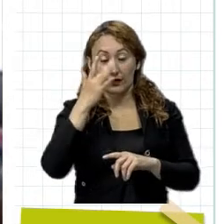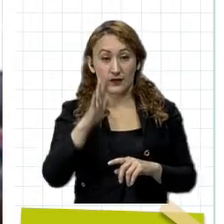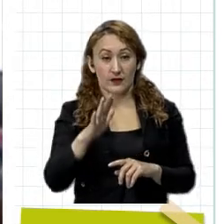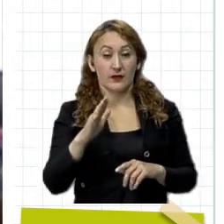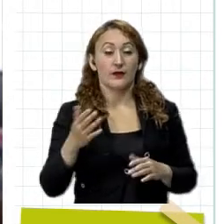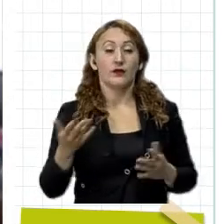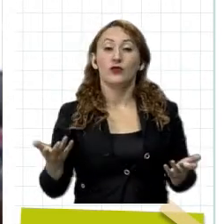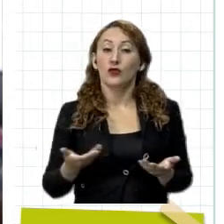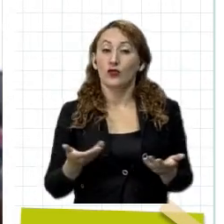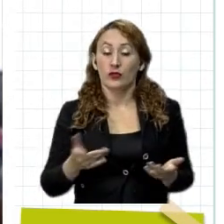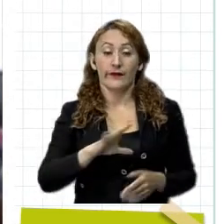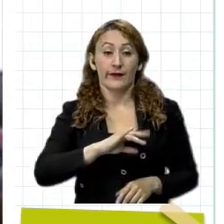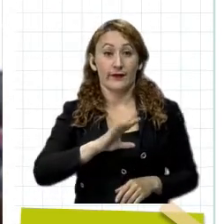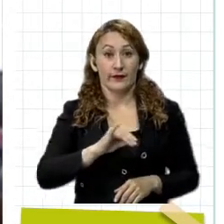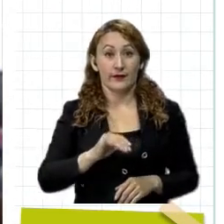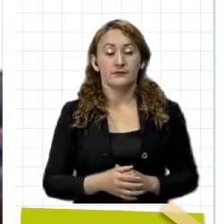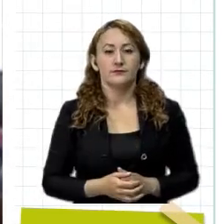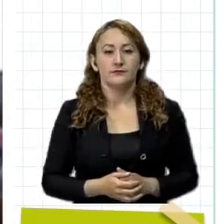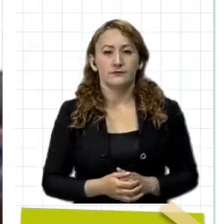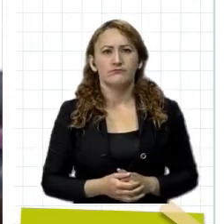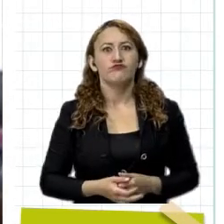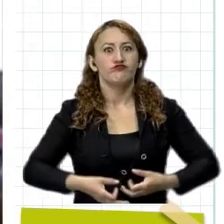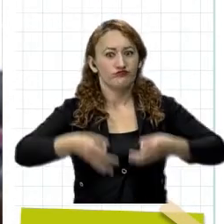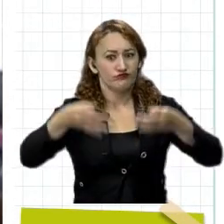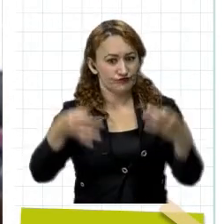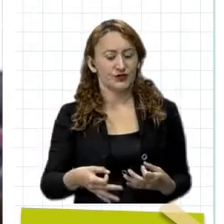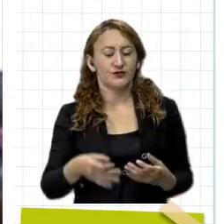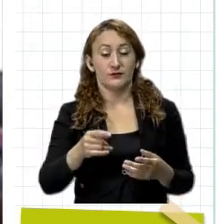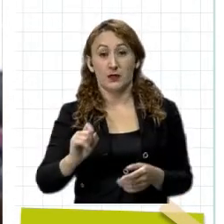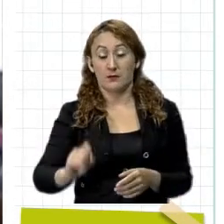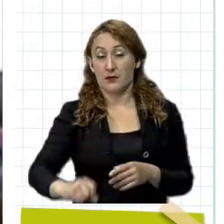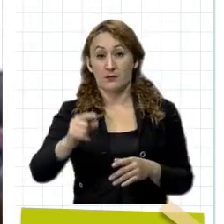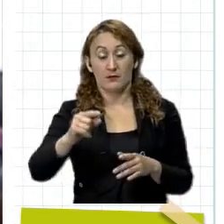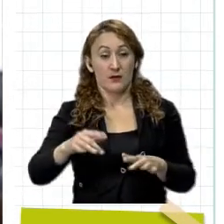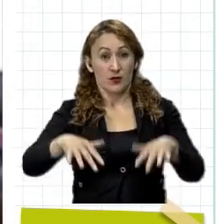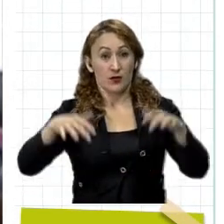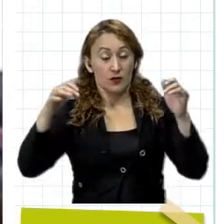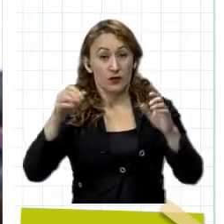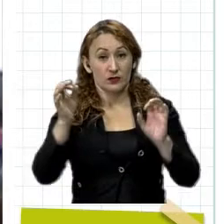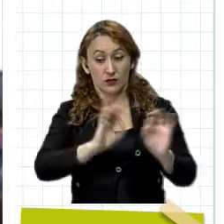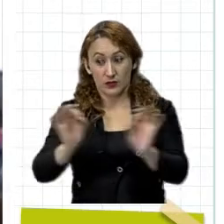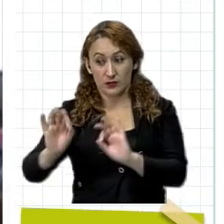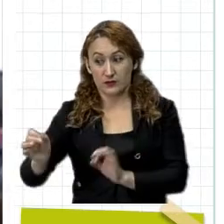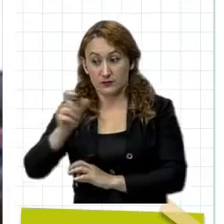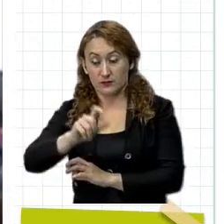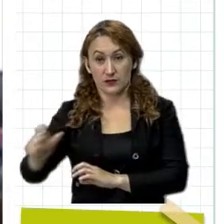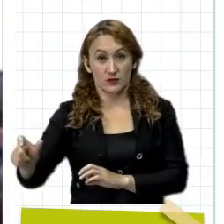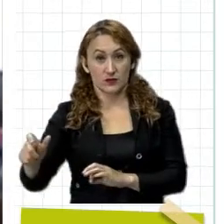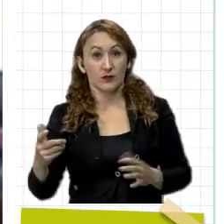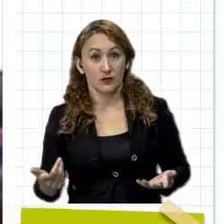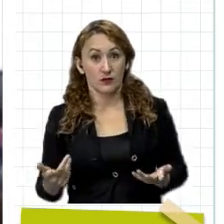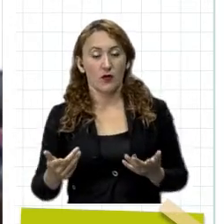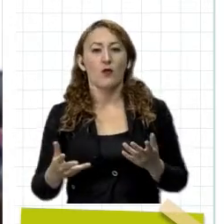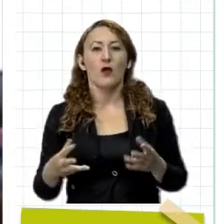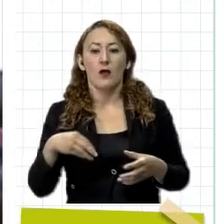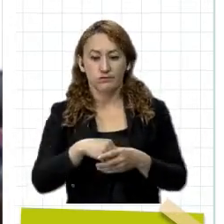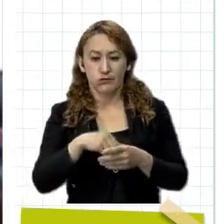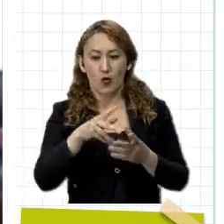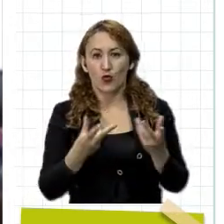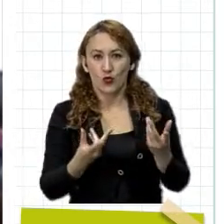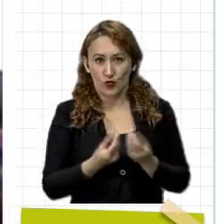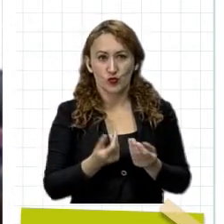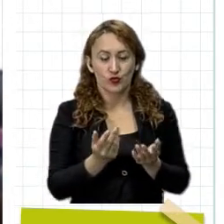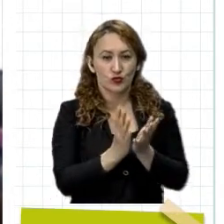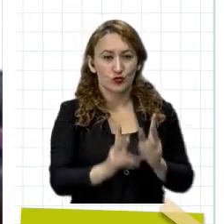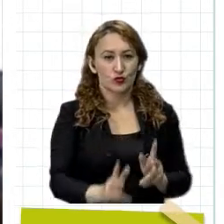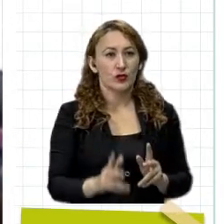Cali. En efecto, los organizadores de ese primer congreso, algunos de los cuales hicieron parte de ese grupo de estudiantes con